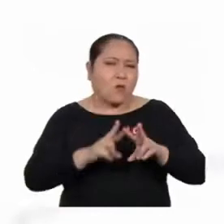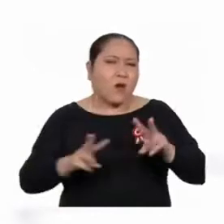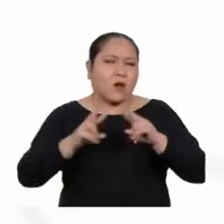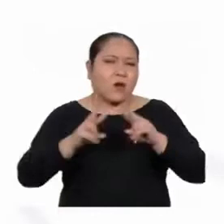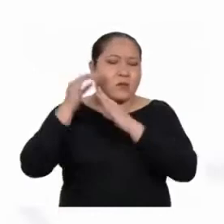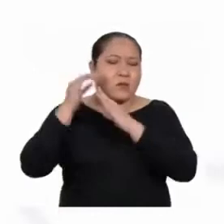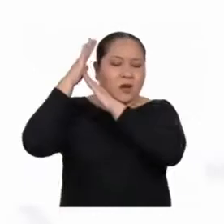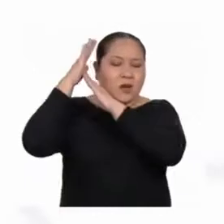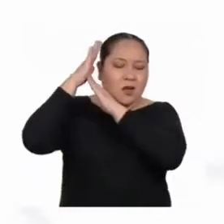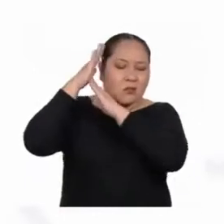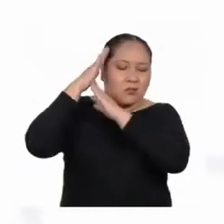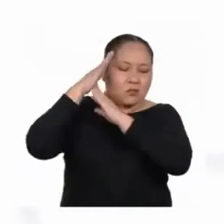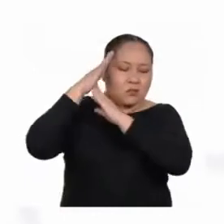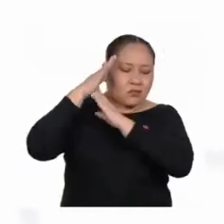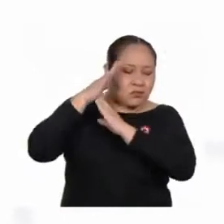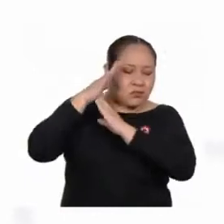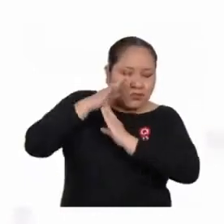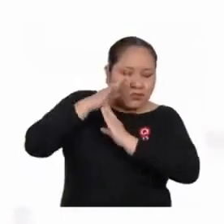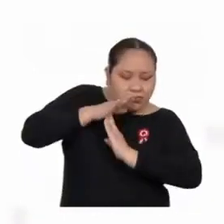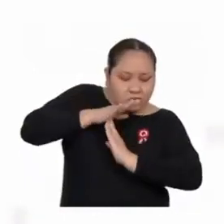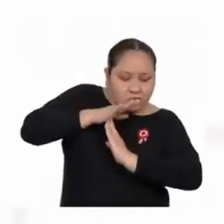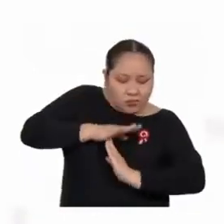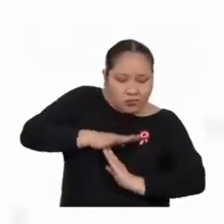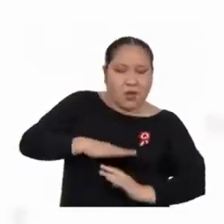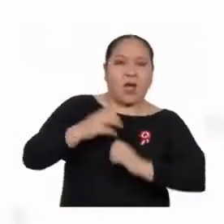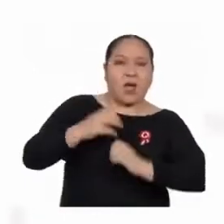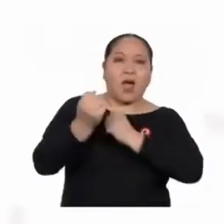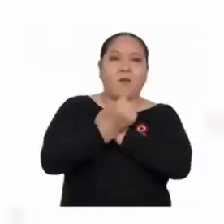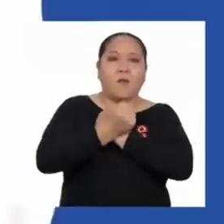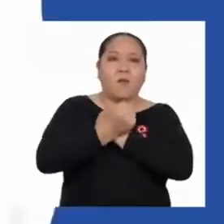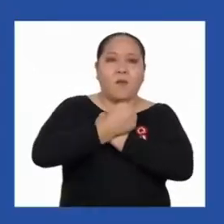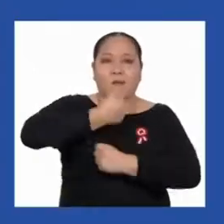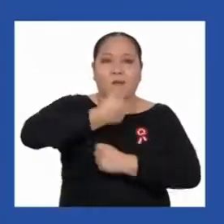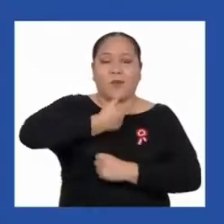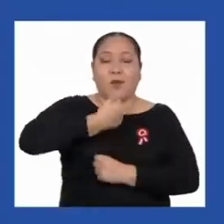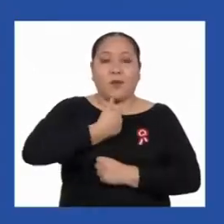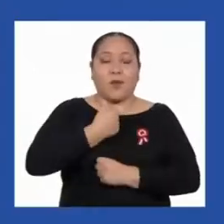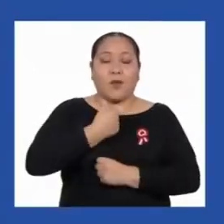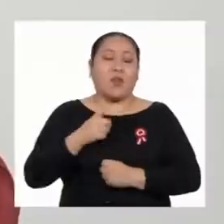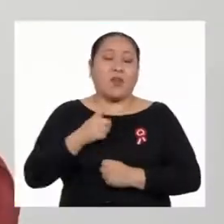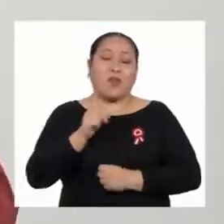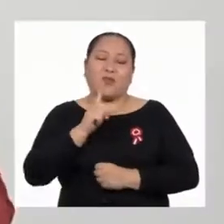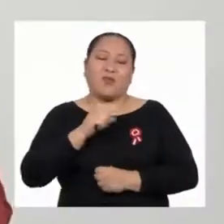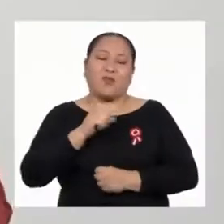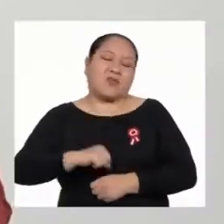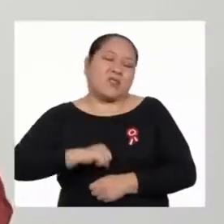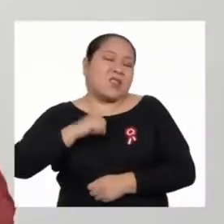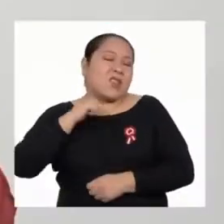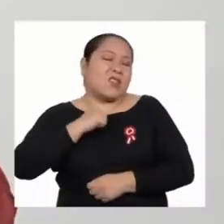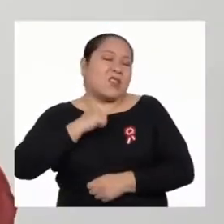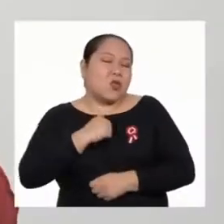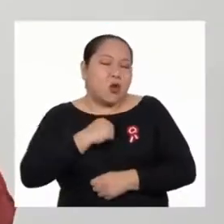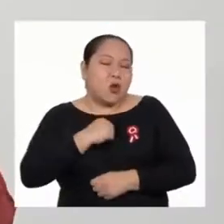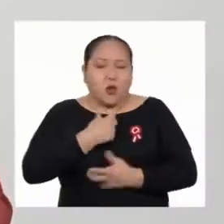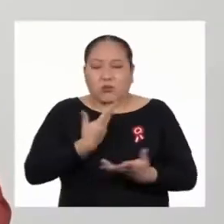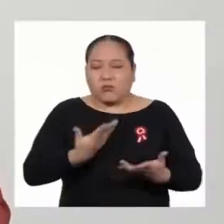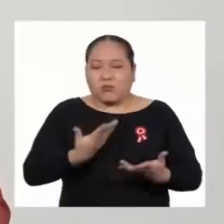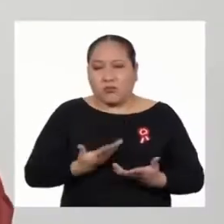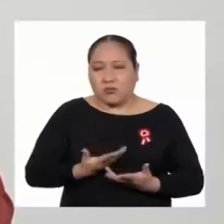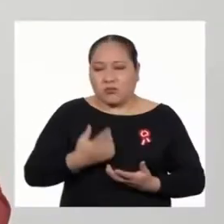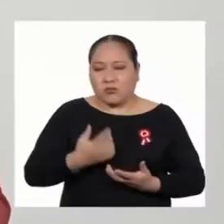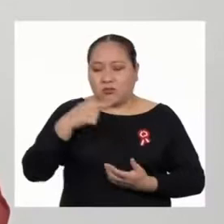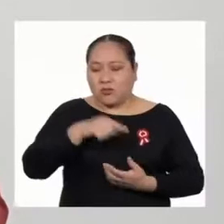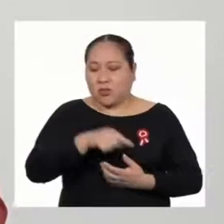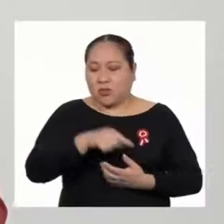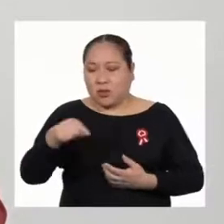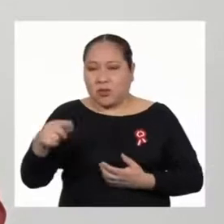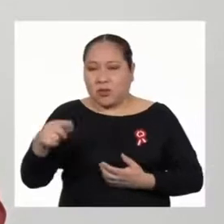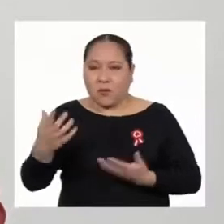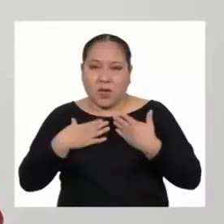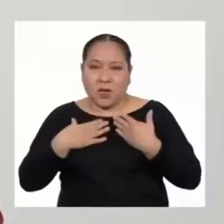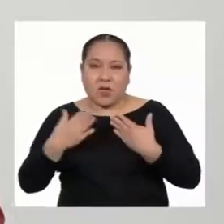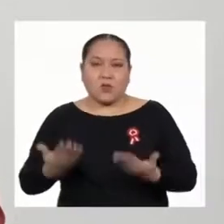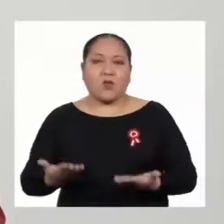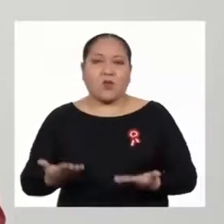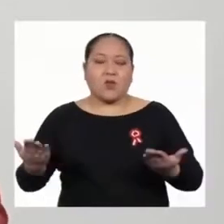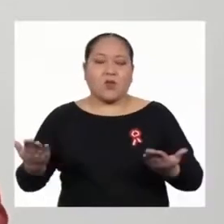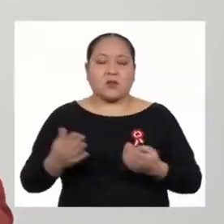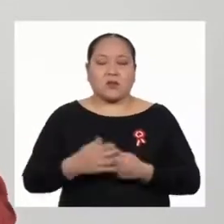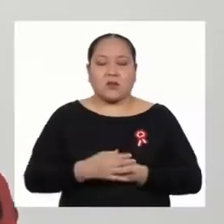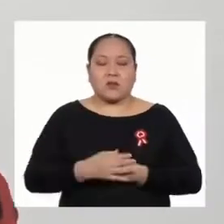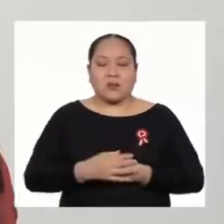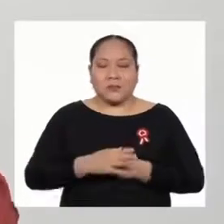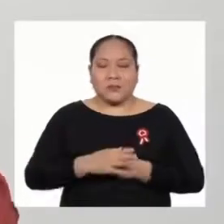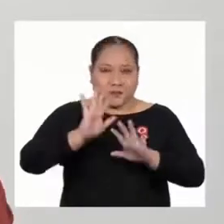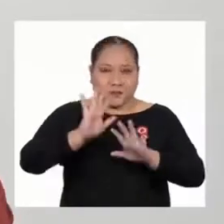nuestro amor propio y el orgullo por nuestras raíces. Ahora nos toca reflexionar un poquito en torno a la siguiente